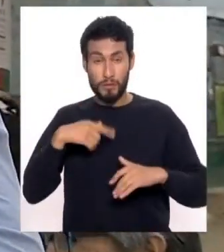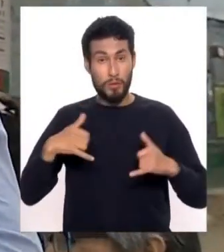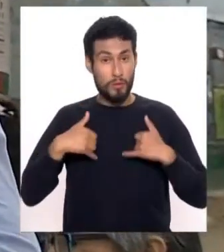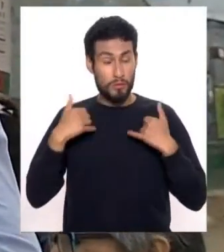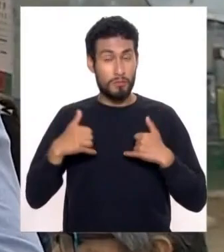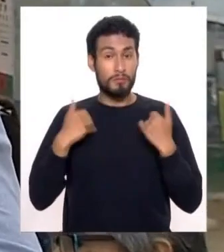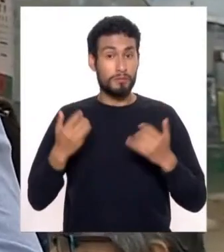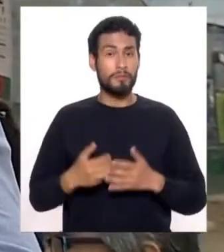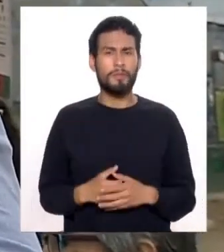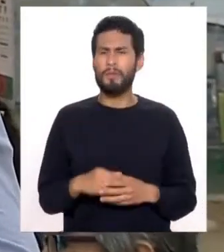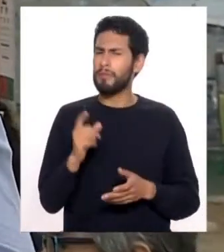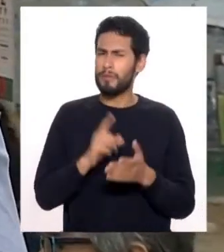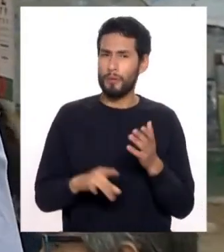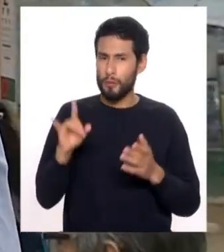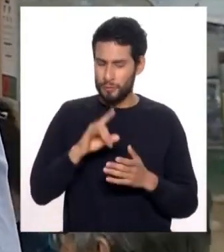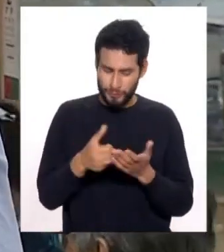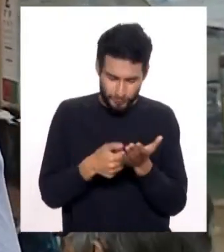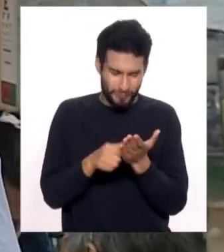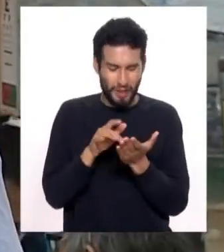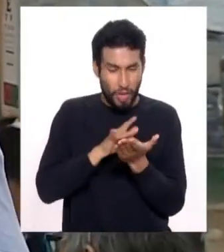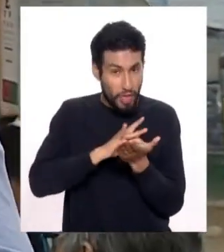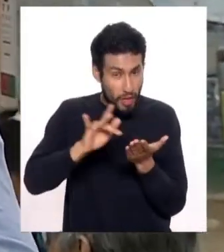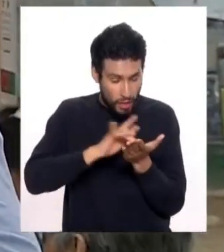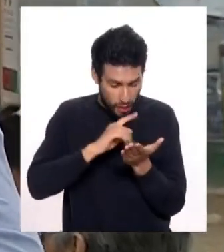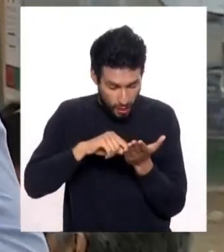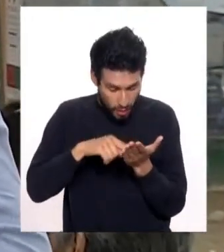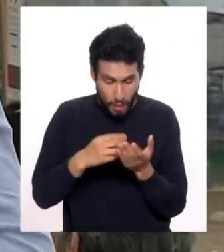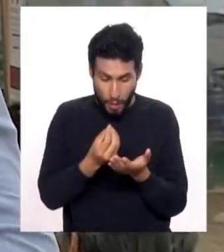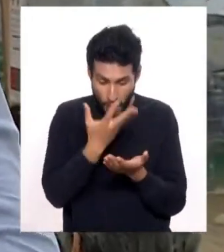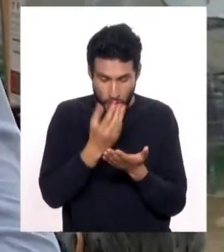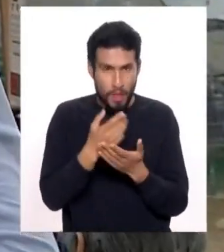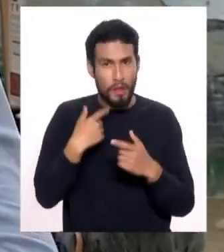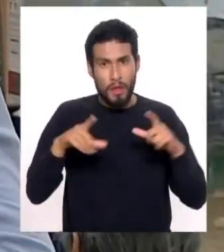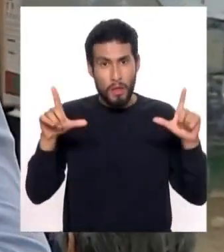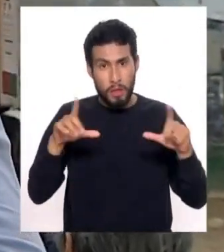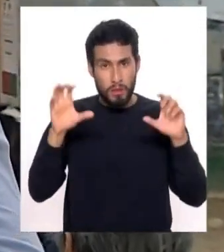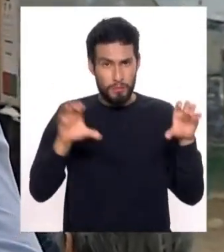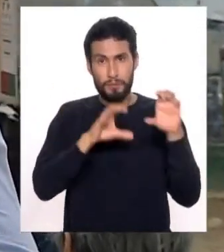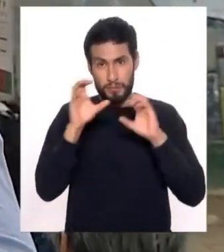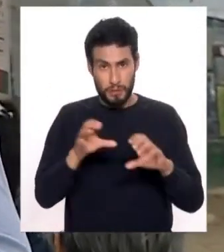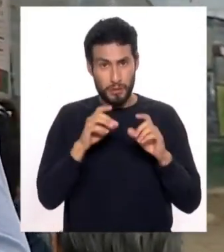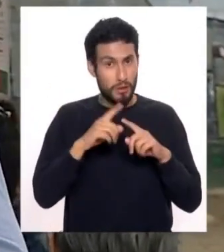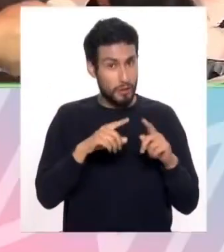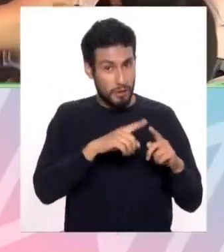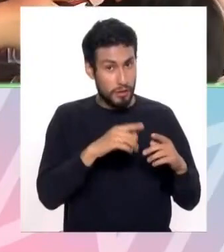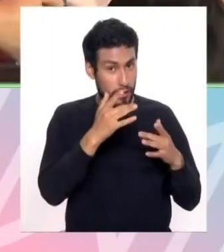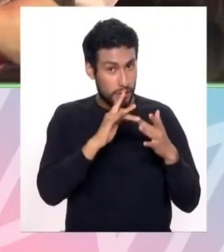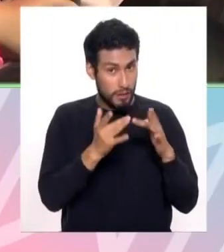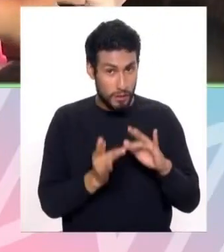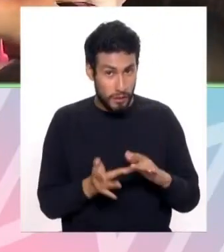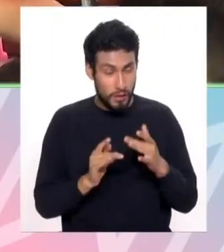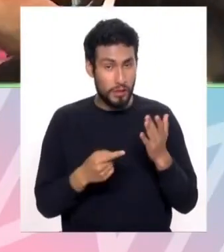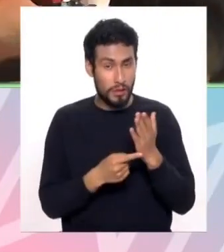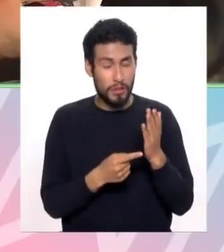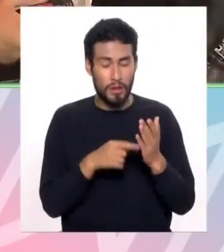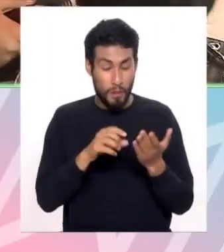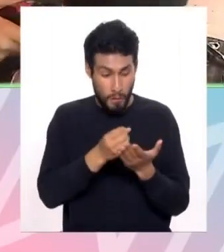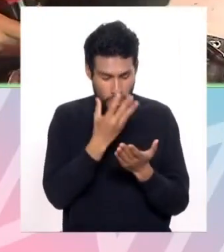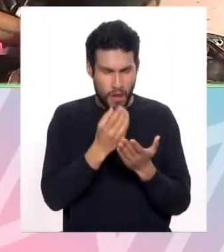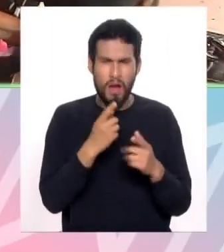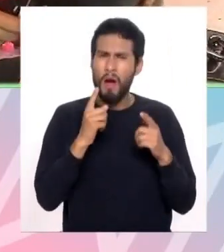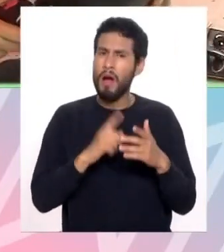tienen mucho el uso, pues, del celular, mucho de los aplicativos móviles, de las computadoras, y se ha encontrado bastantes